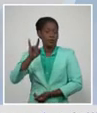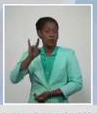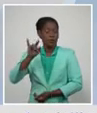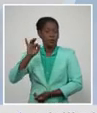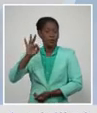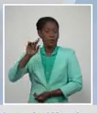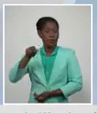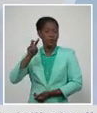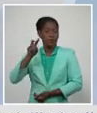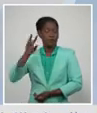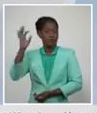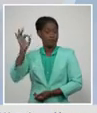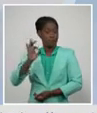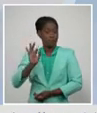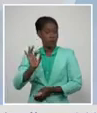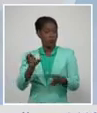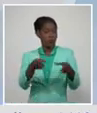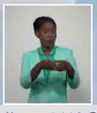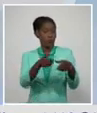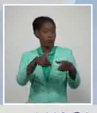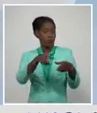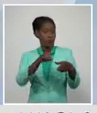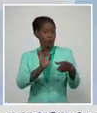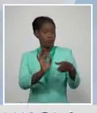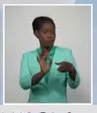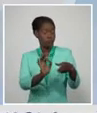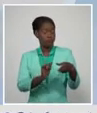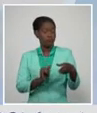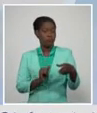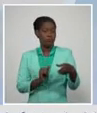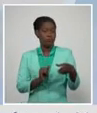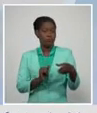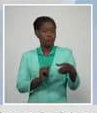98,2% de estos 4.517,